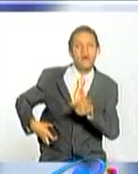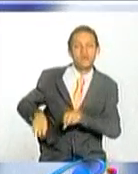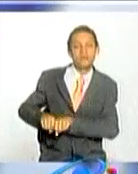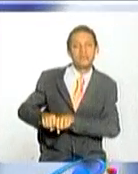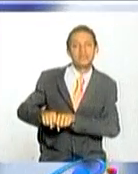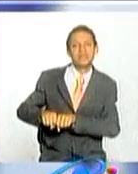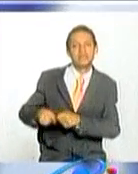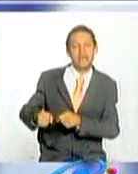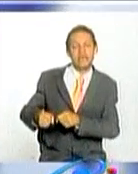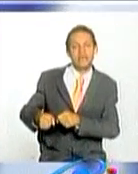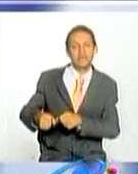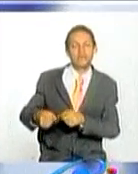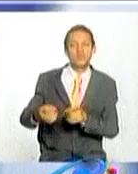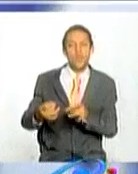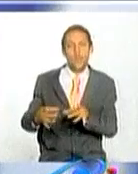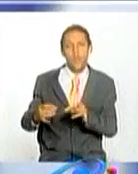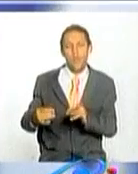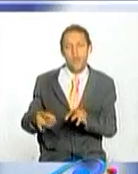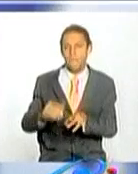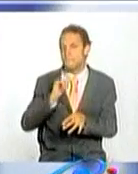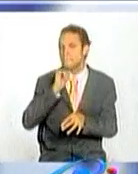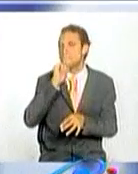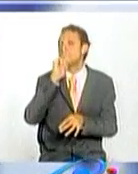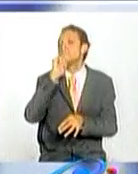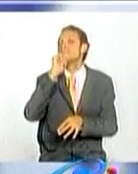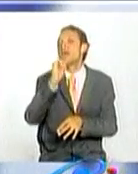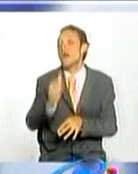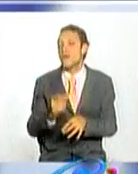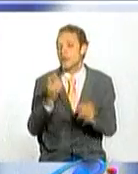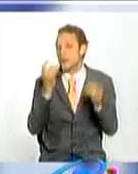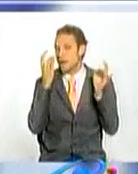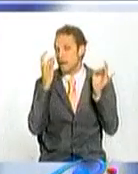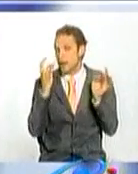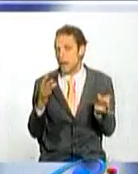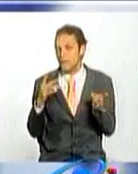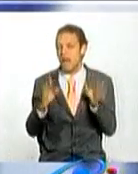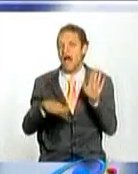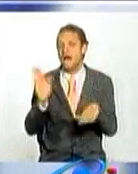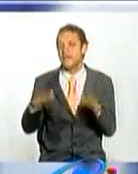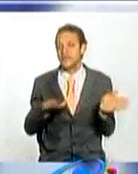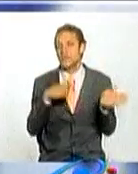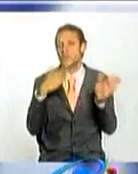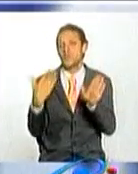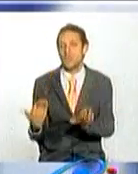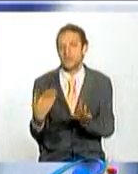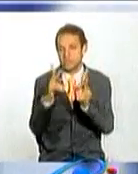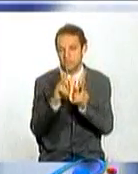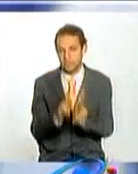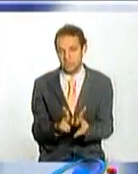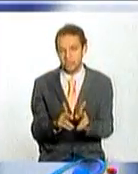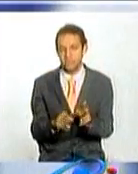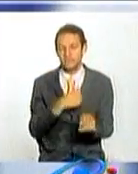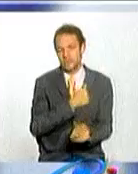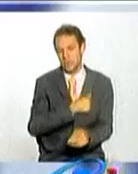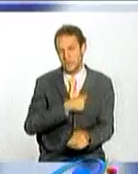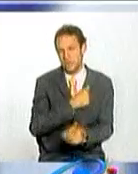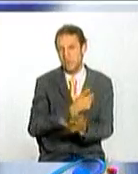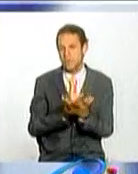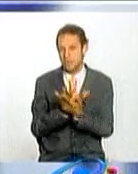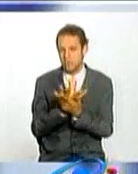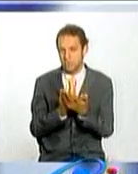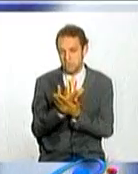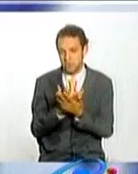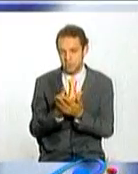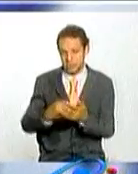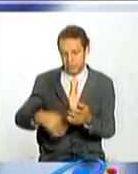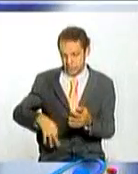una pancreatitis, que la mayoría de las veces es una enfermedad mortal. Entonces lo que se aconseja generalmente es sacar